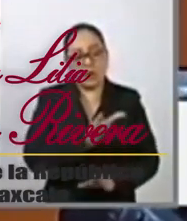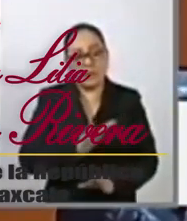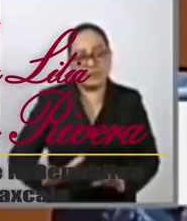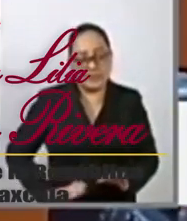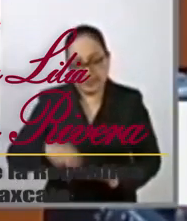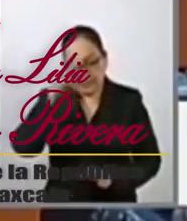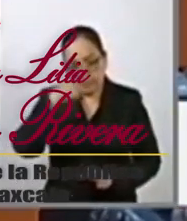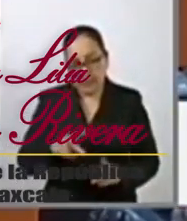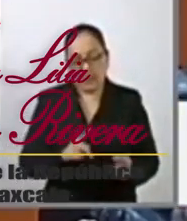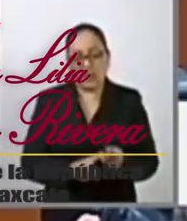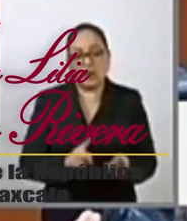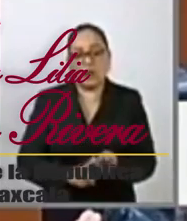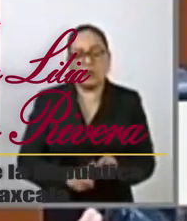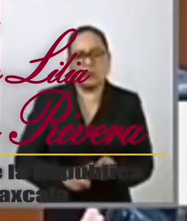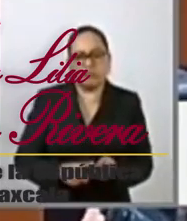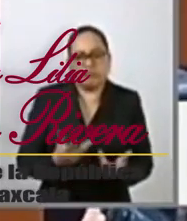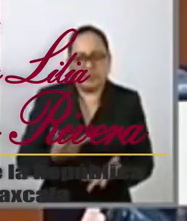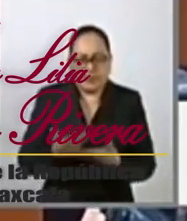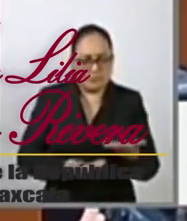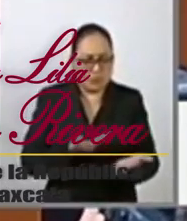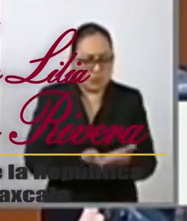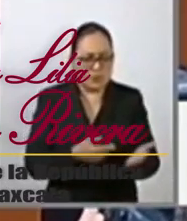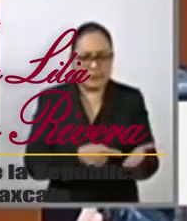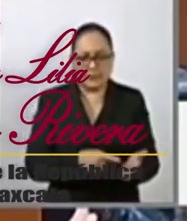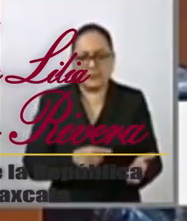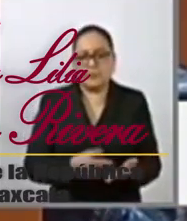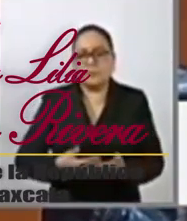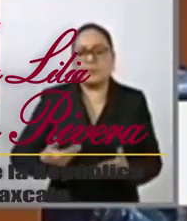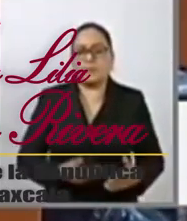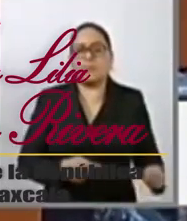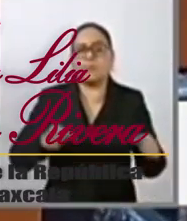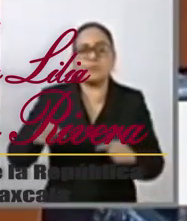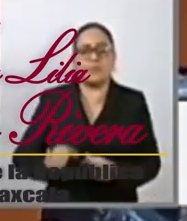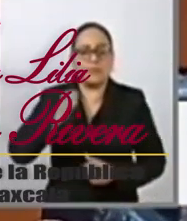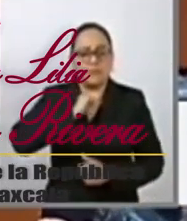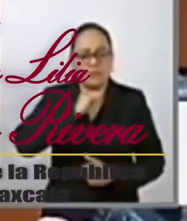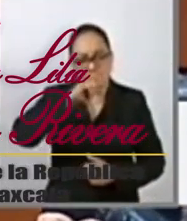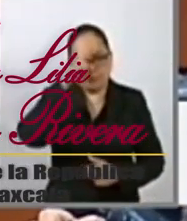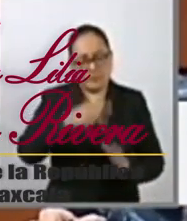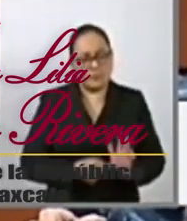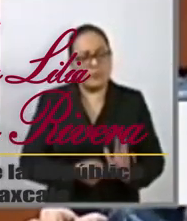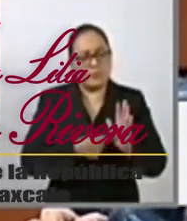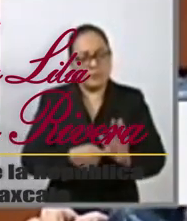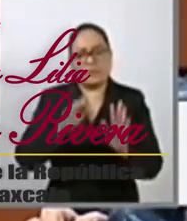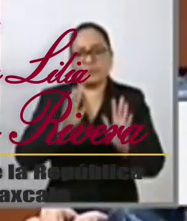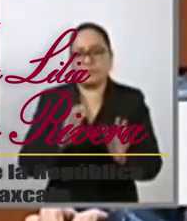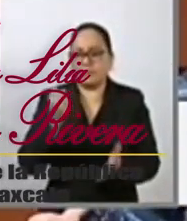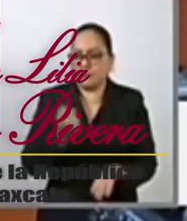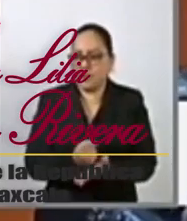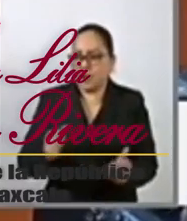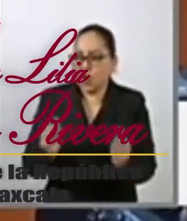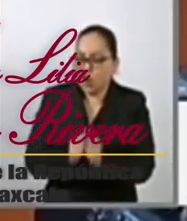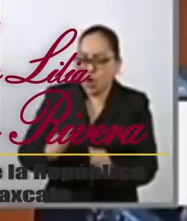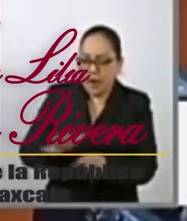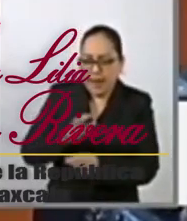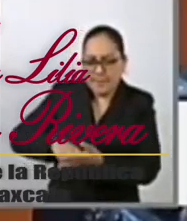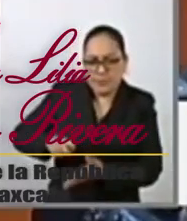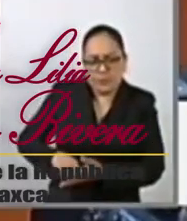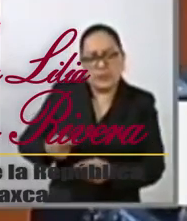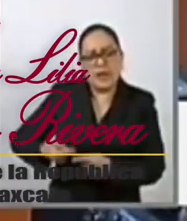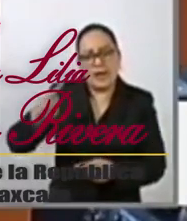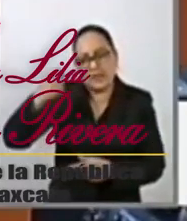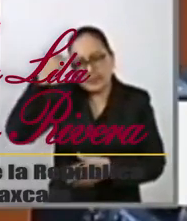República. Con el dictamen que se pone a consideración de esta honorable Asamblea, se aprueba con modificaciones la iniciativa